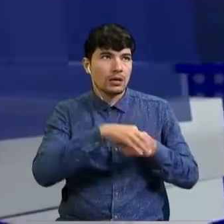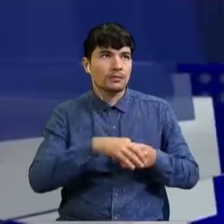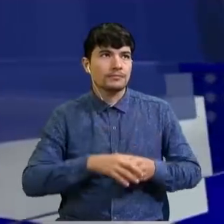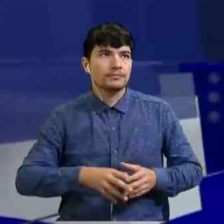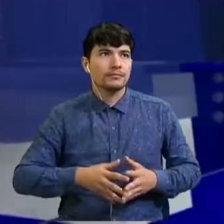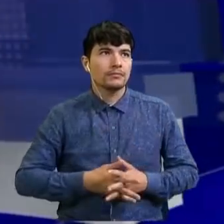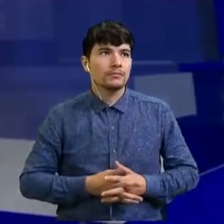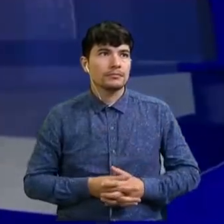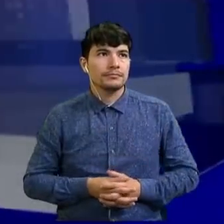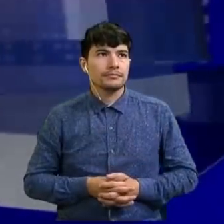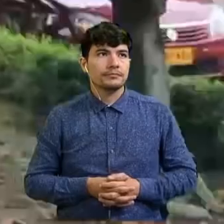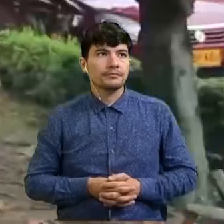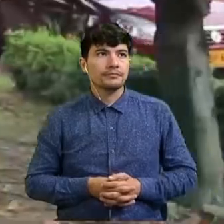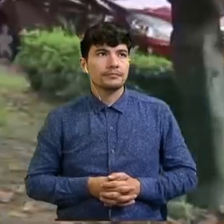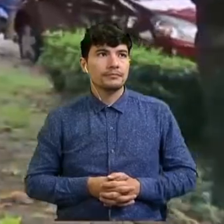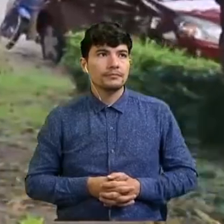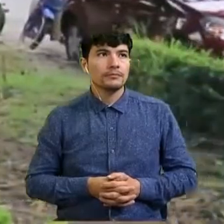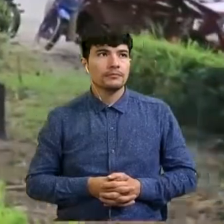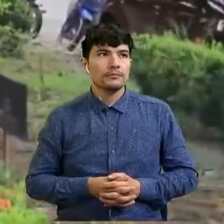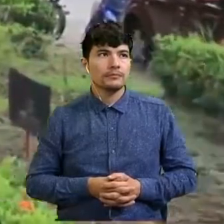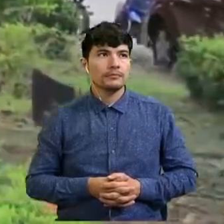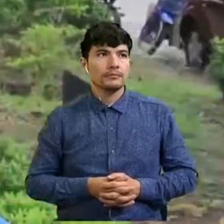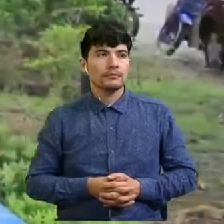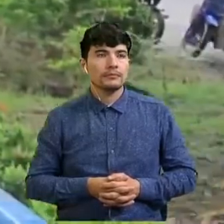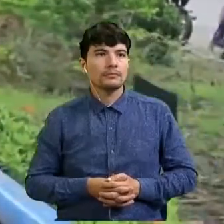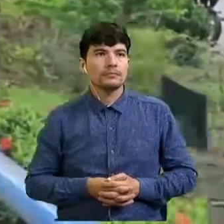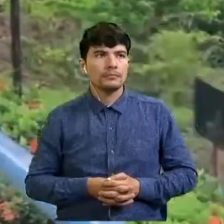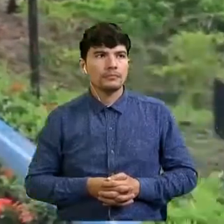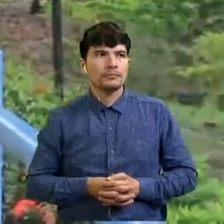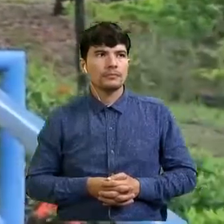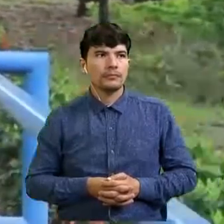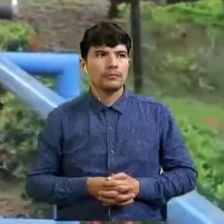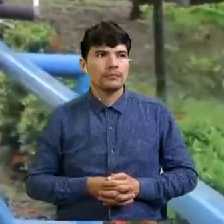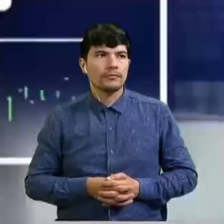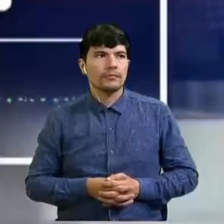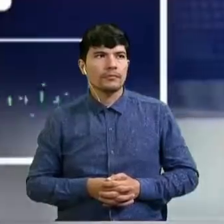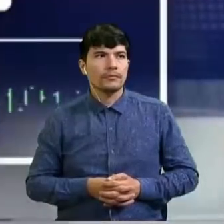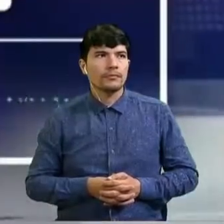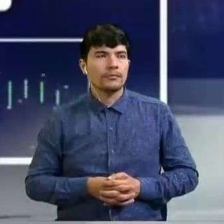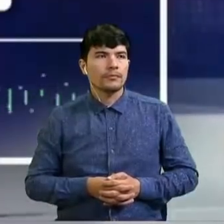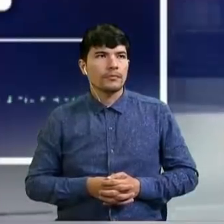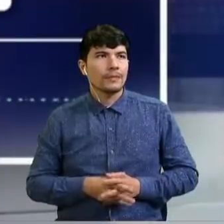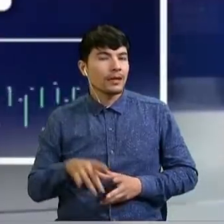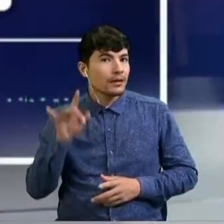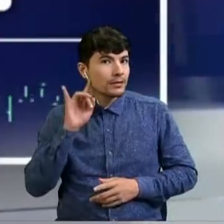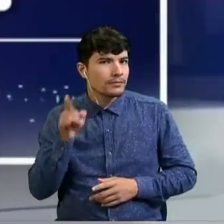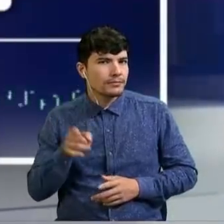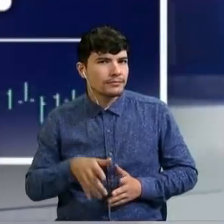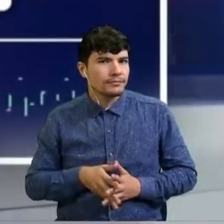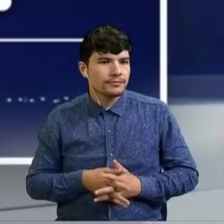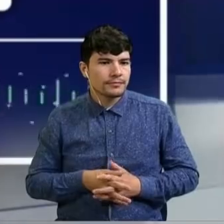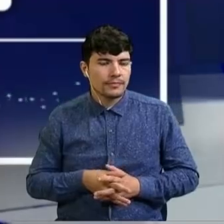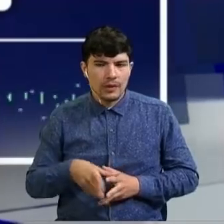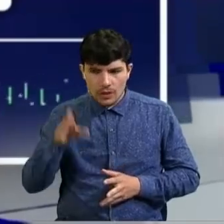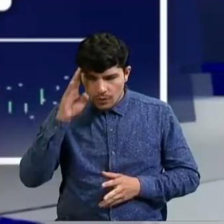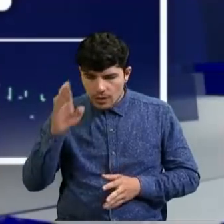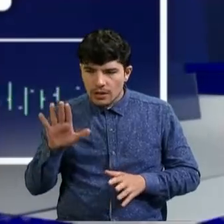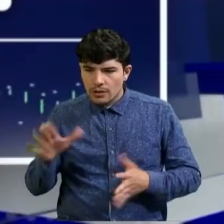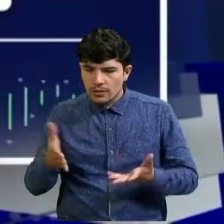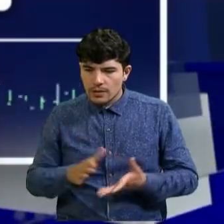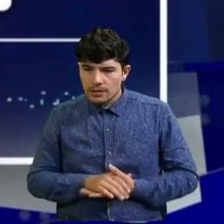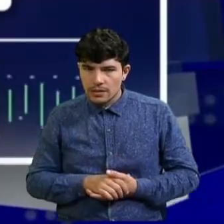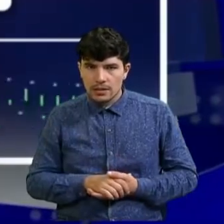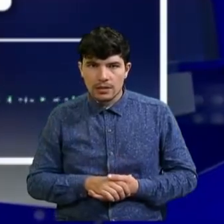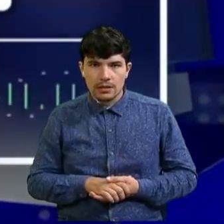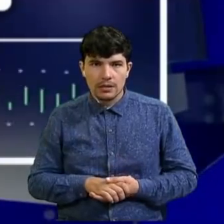consulta popular para la revocatoria de Echeverry Serrano el pasado 2 de junio. ¿Aló? ¿Tú, Darío? Sí, señor. Bueno,